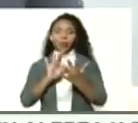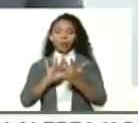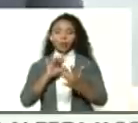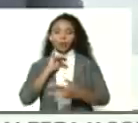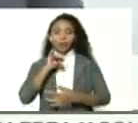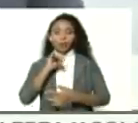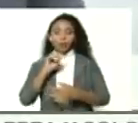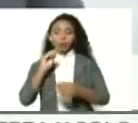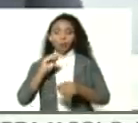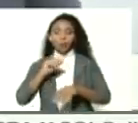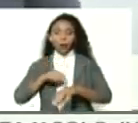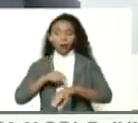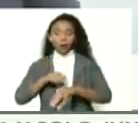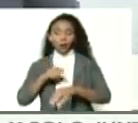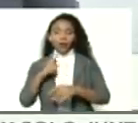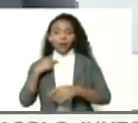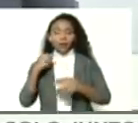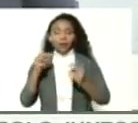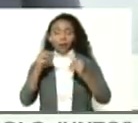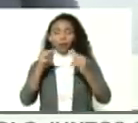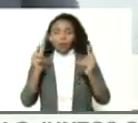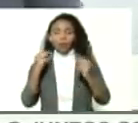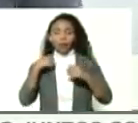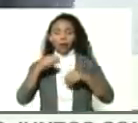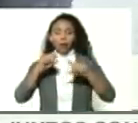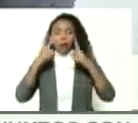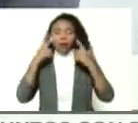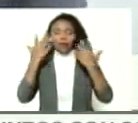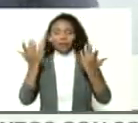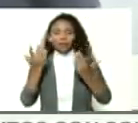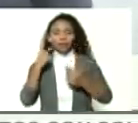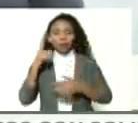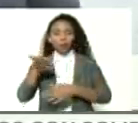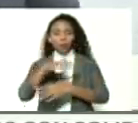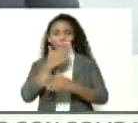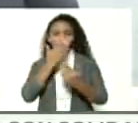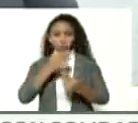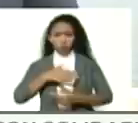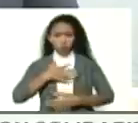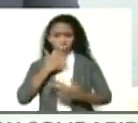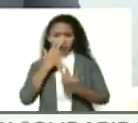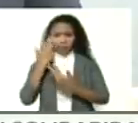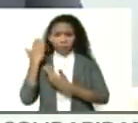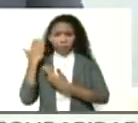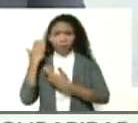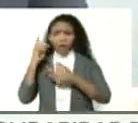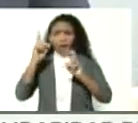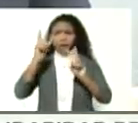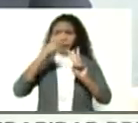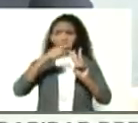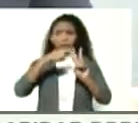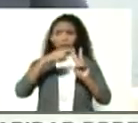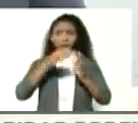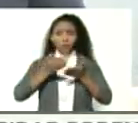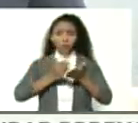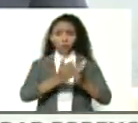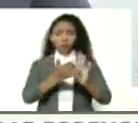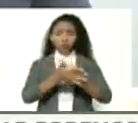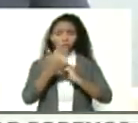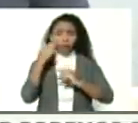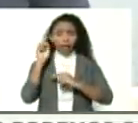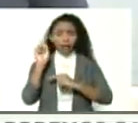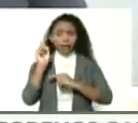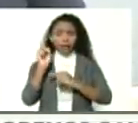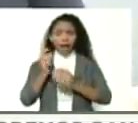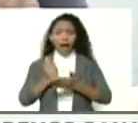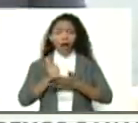que establecemos a esta hora desde el puerto de La Guaira, donde, como pueden observar a través de las pantallas de Venezolana de Televisión, va saliendo la